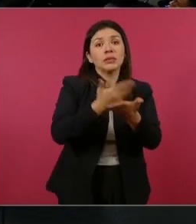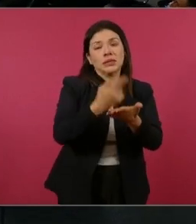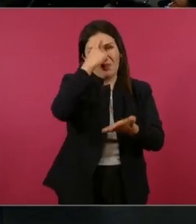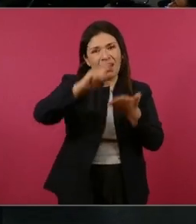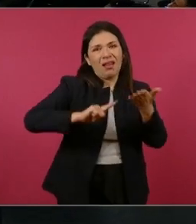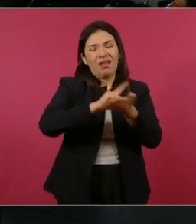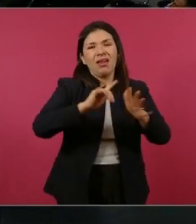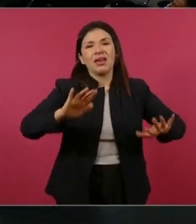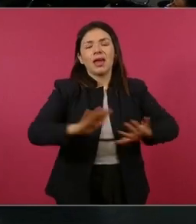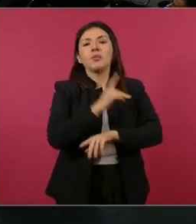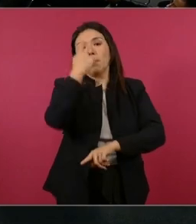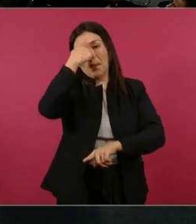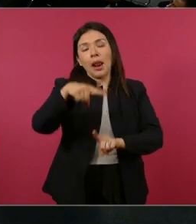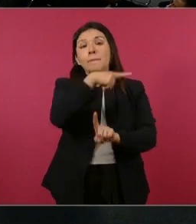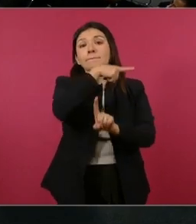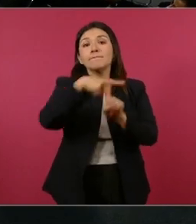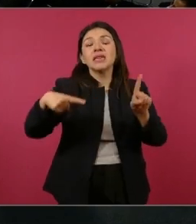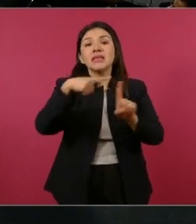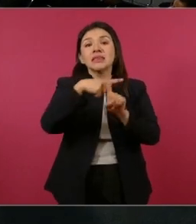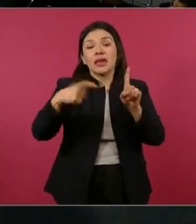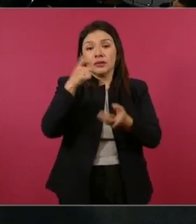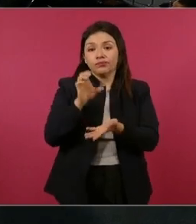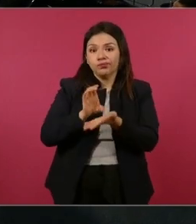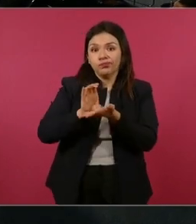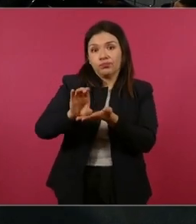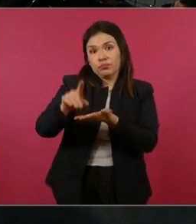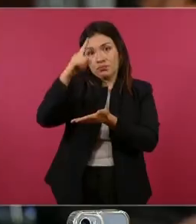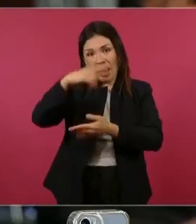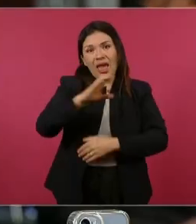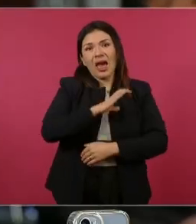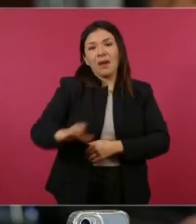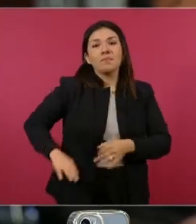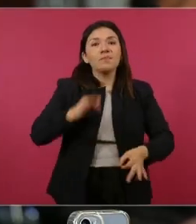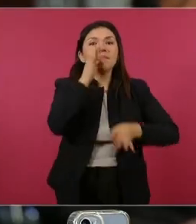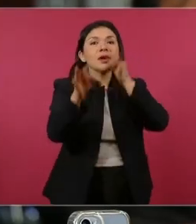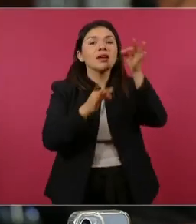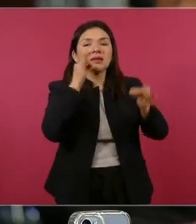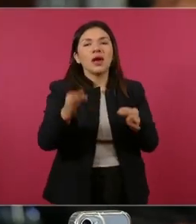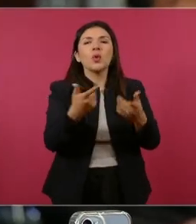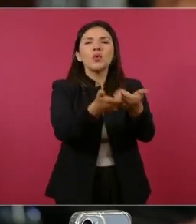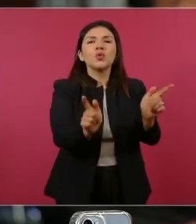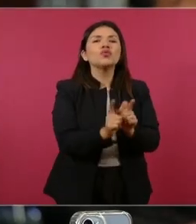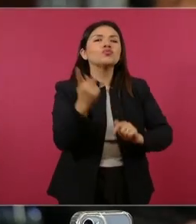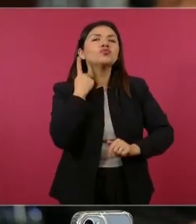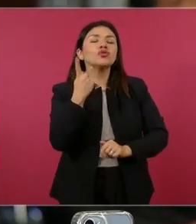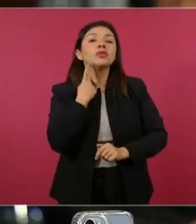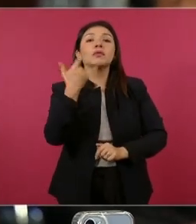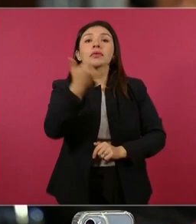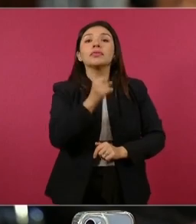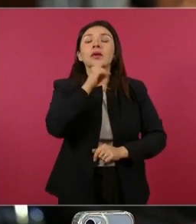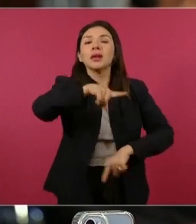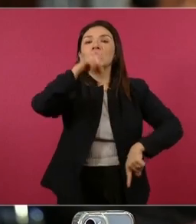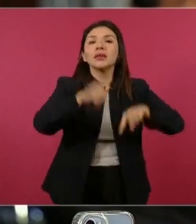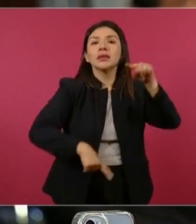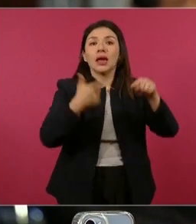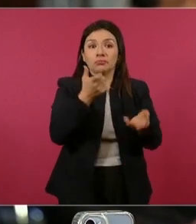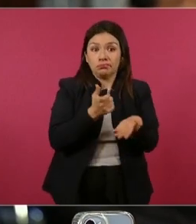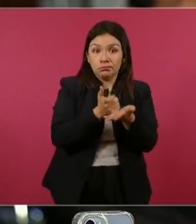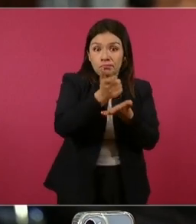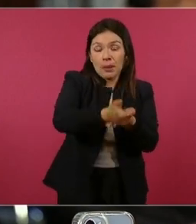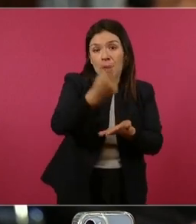de ley que reduce a la mitad el financiamiento ordinario y de campaña a los partidos políticos y elimina el financiamiento